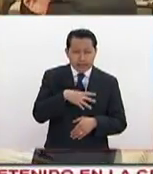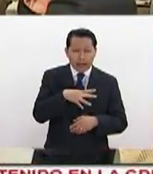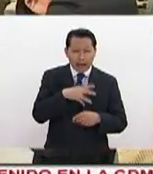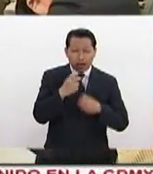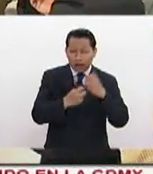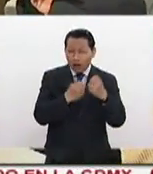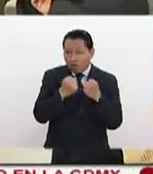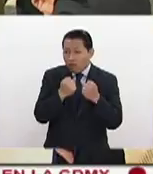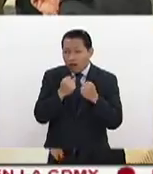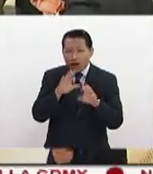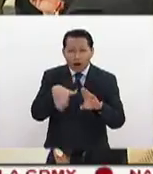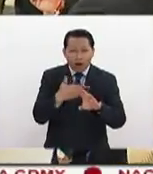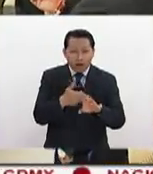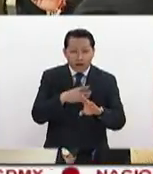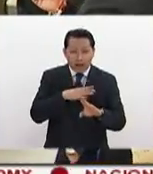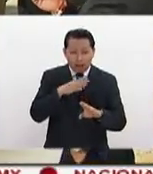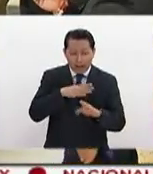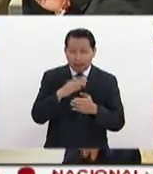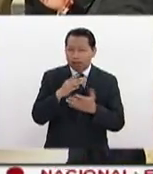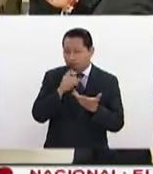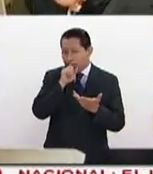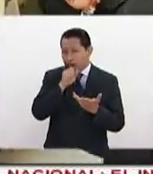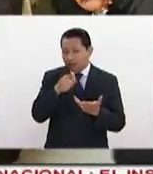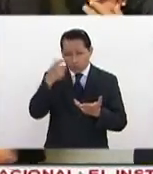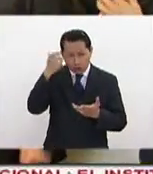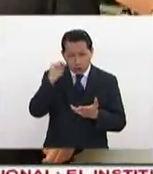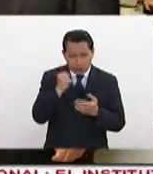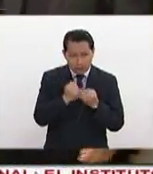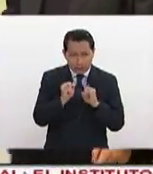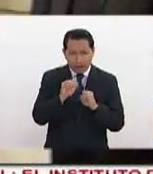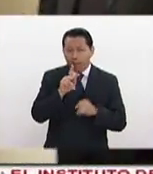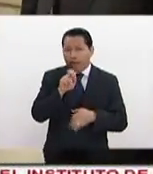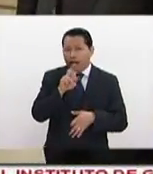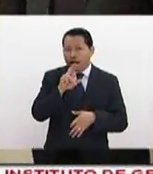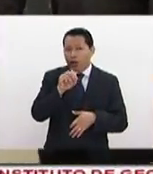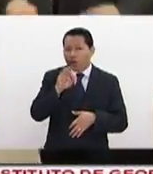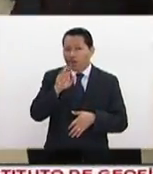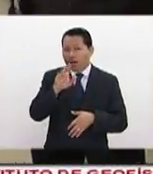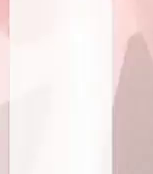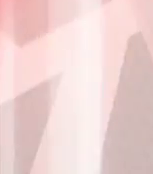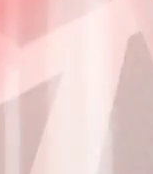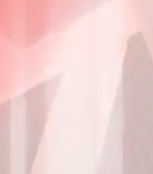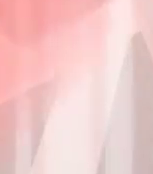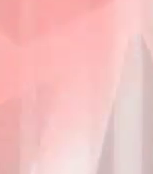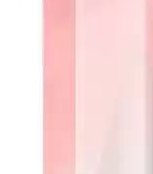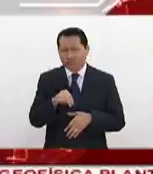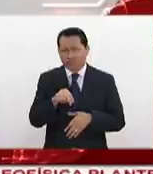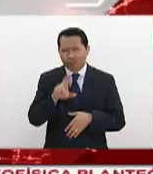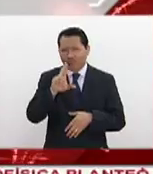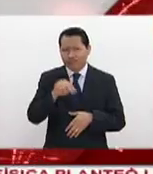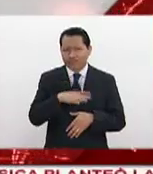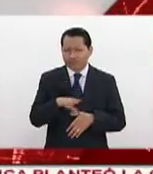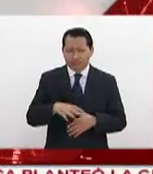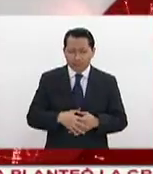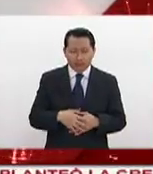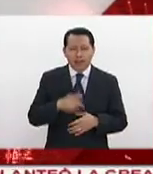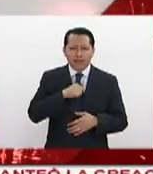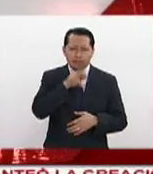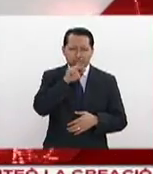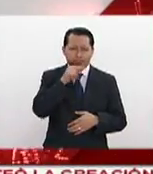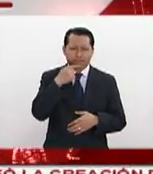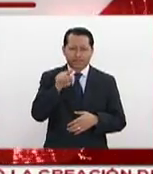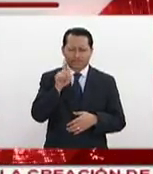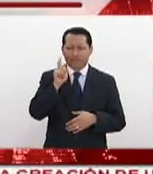persecución política contra el precandidato independiente a la presidencia, Pedro Ferriz de Con. Esto me preocupa Europa denuncia